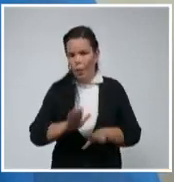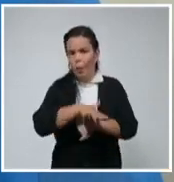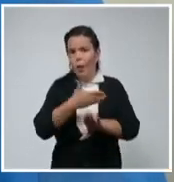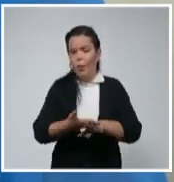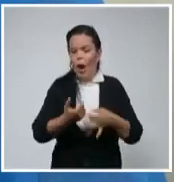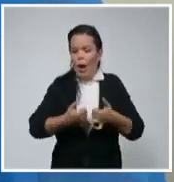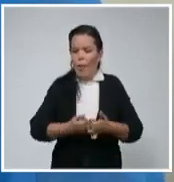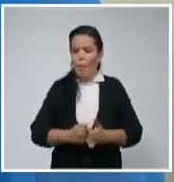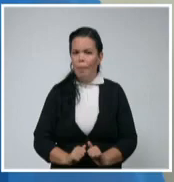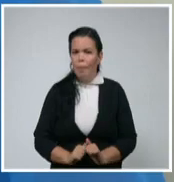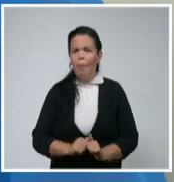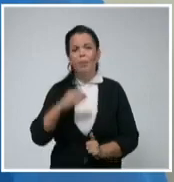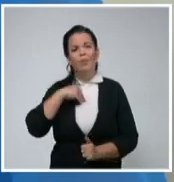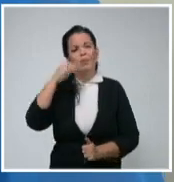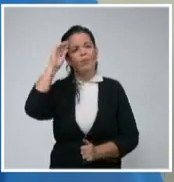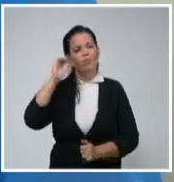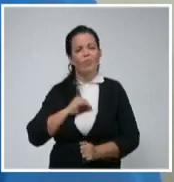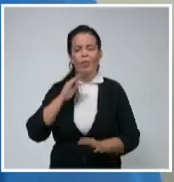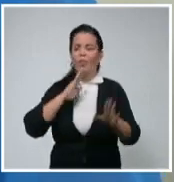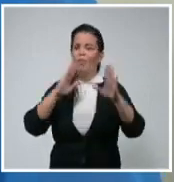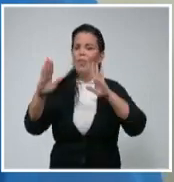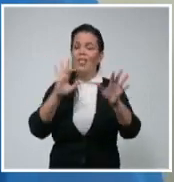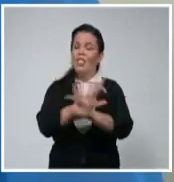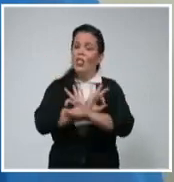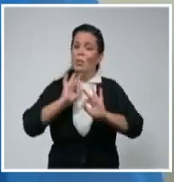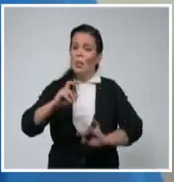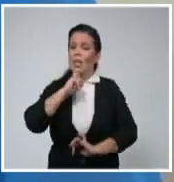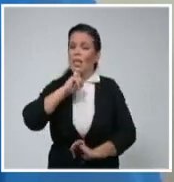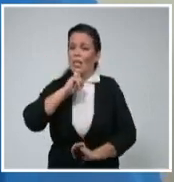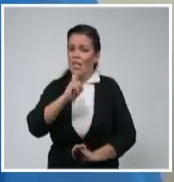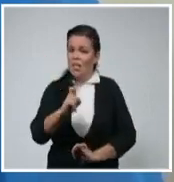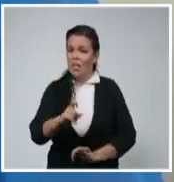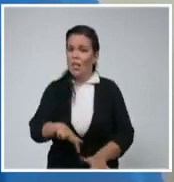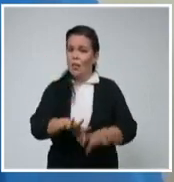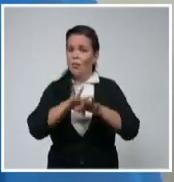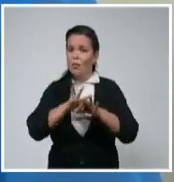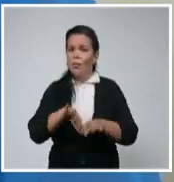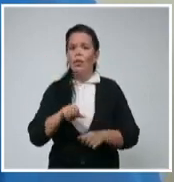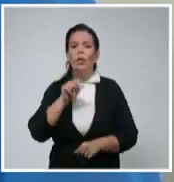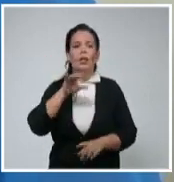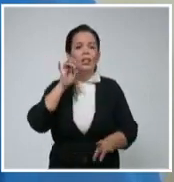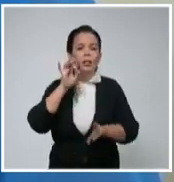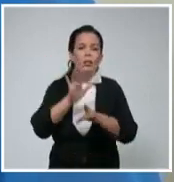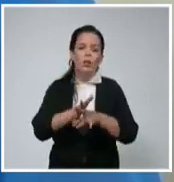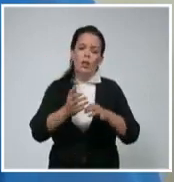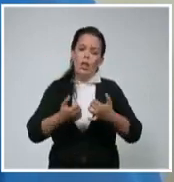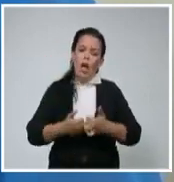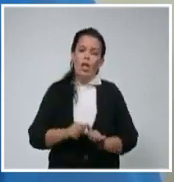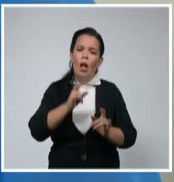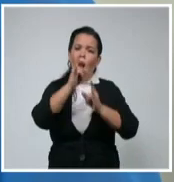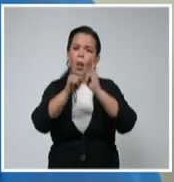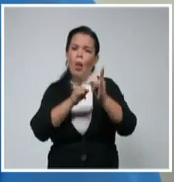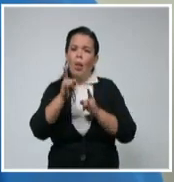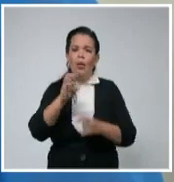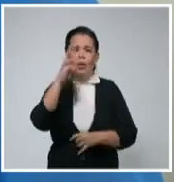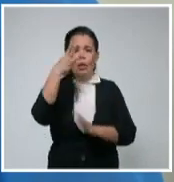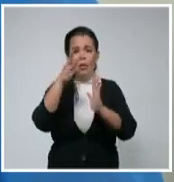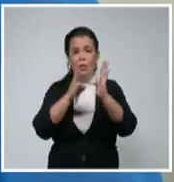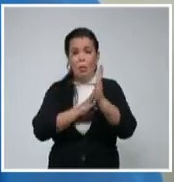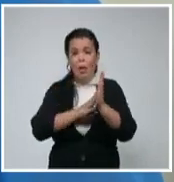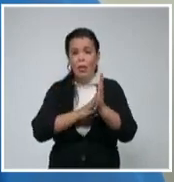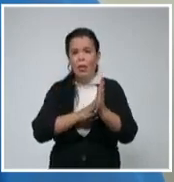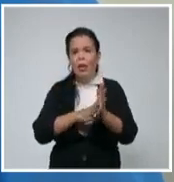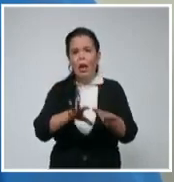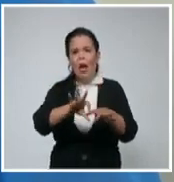sabes, en medio de un periodo especial, mi hija además empieza con una serie de problemas respiratorios a los 3 meses de vida y estuve